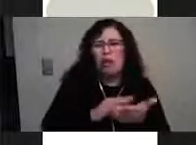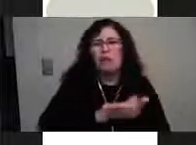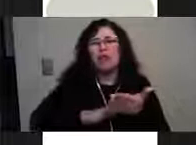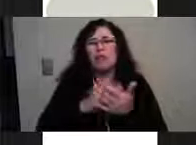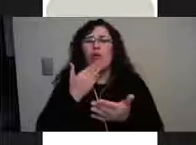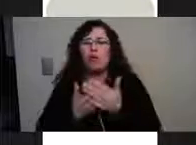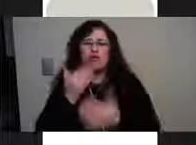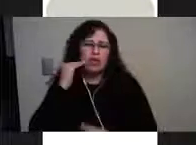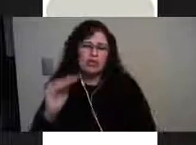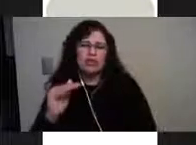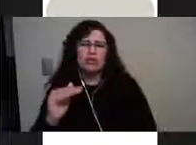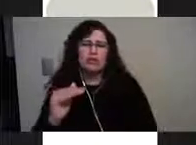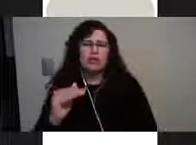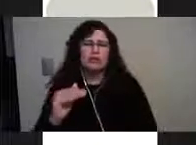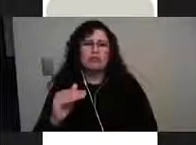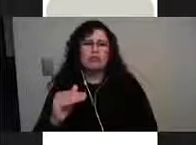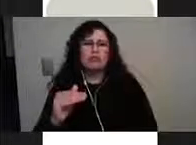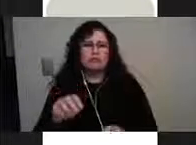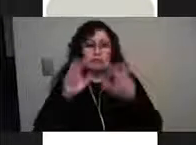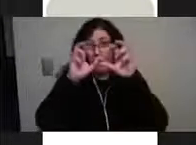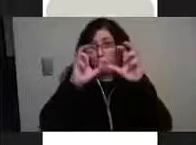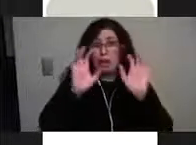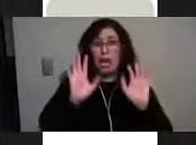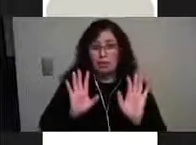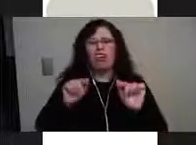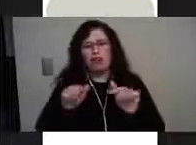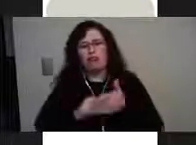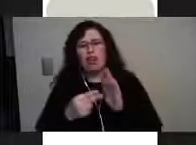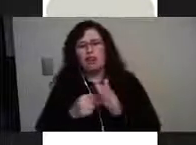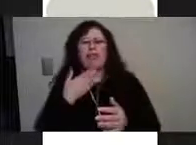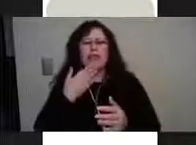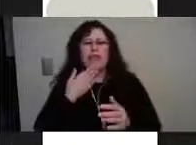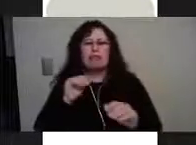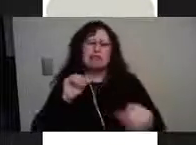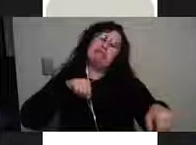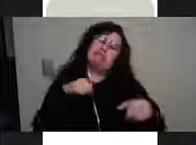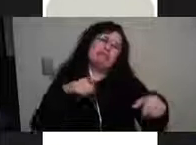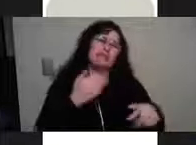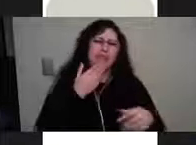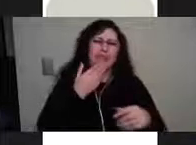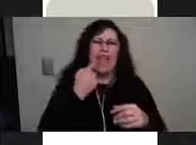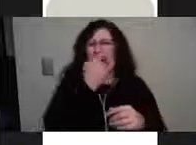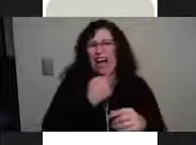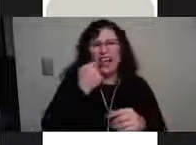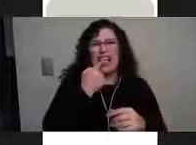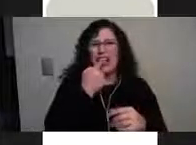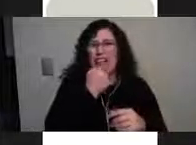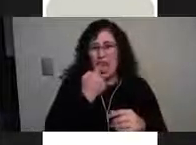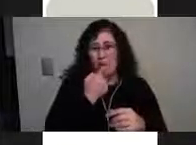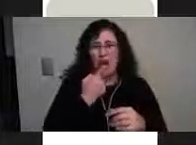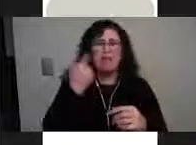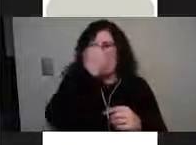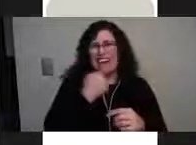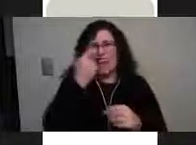esté en estado de vigilia, ¿ya? Movimientos de torsión en extremidades de cara y lengua, ¿ya? Gestos,